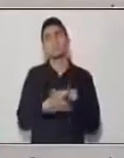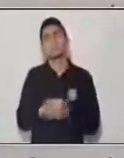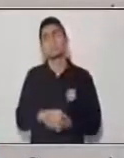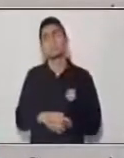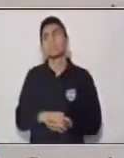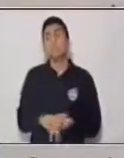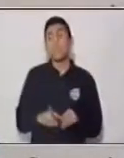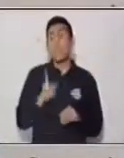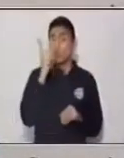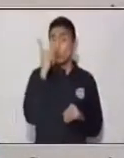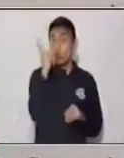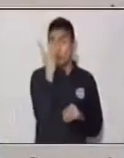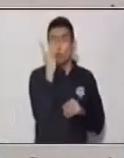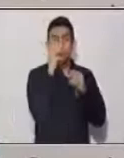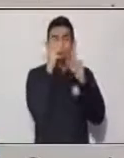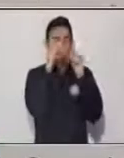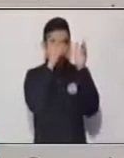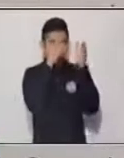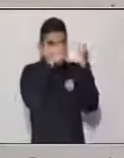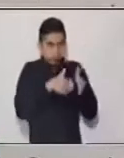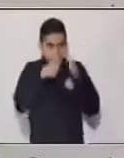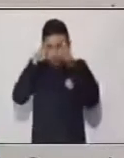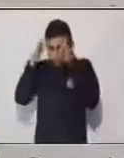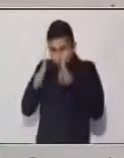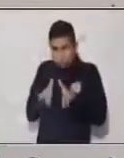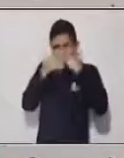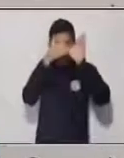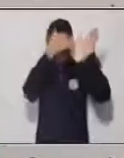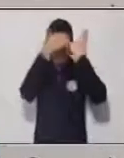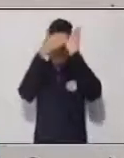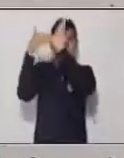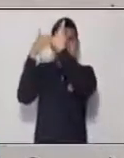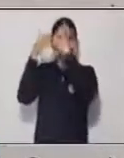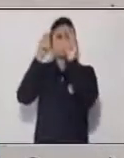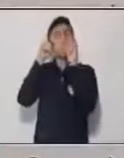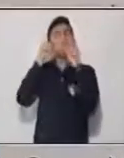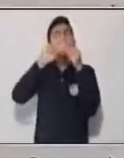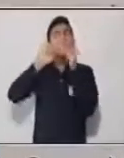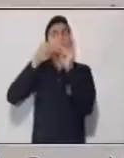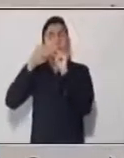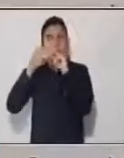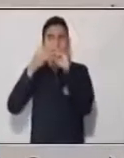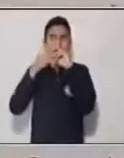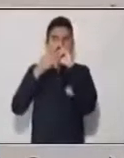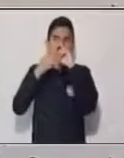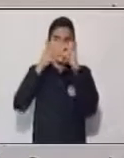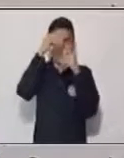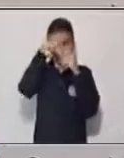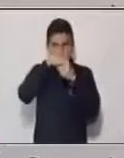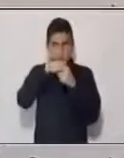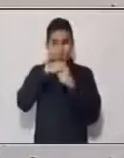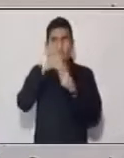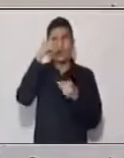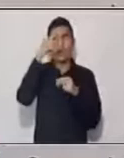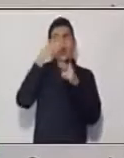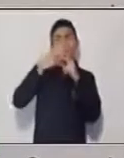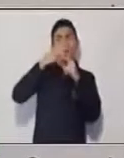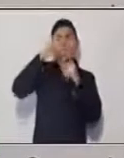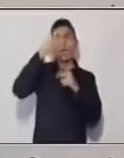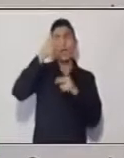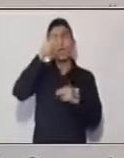dos matemáticos muy importantes que son los que crean los teoremas fundamentales del cálculo,